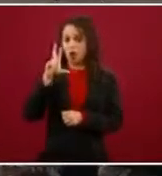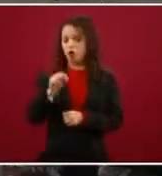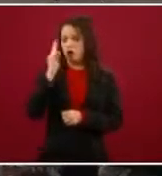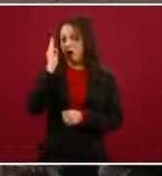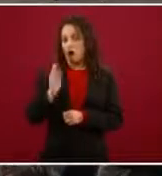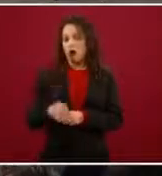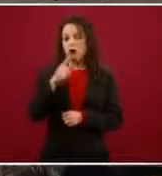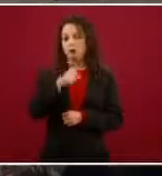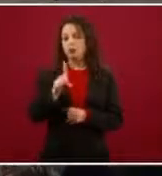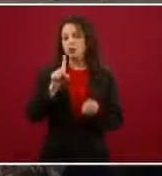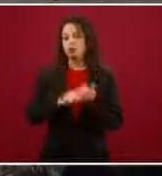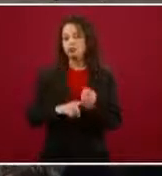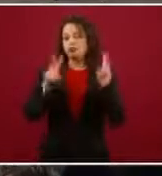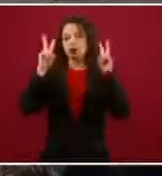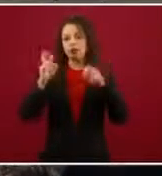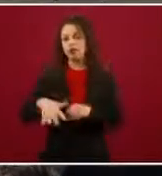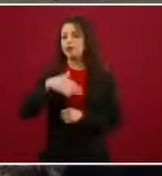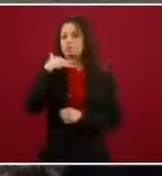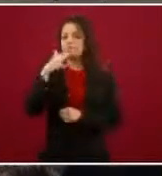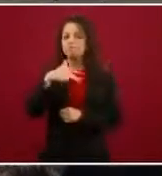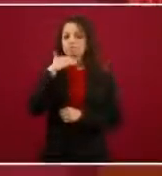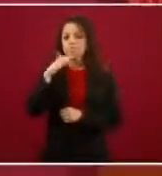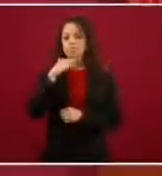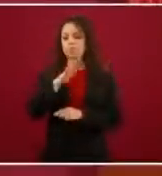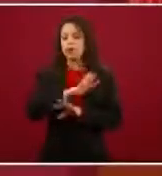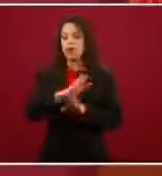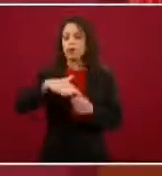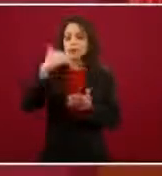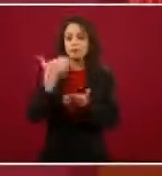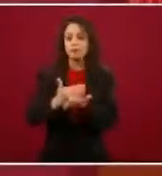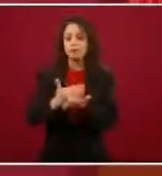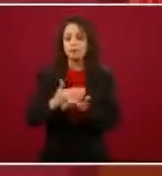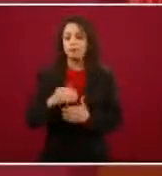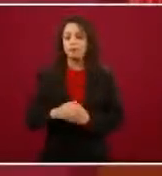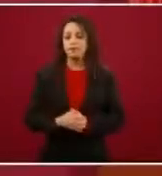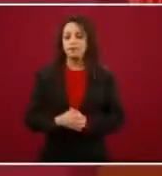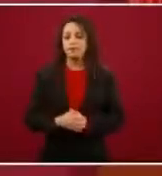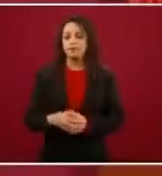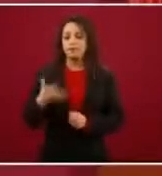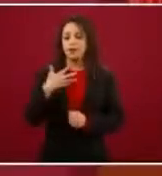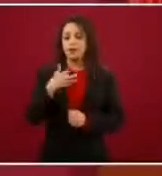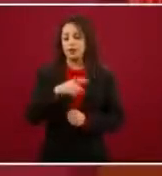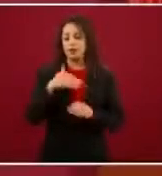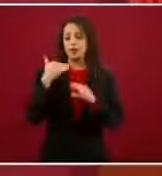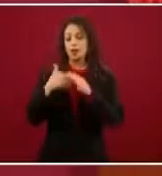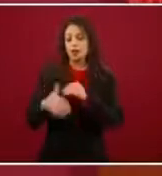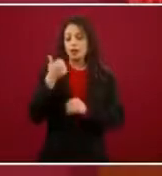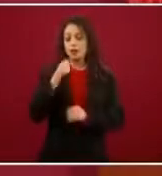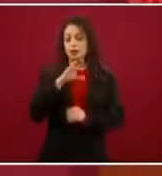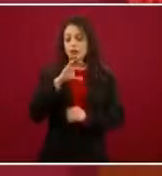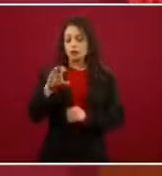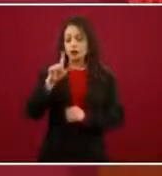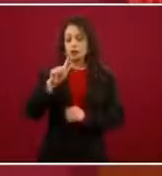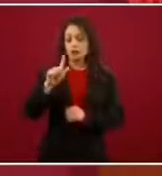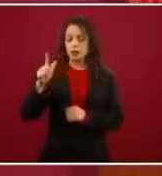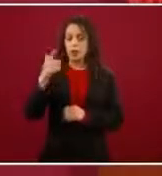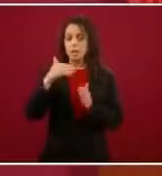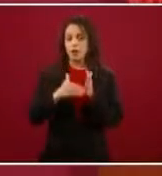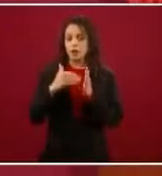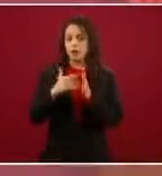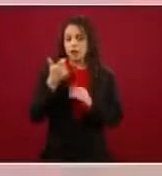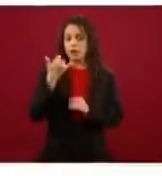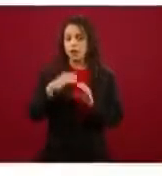con corrupción. En este caso, en particular, hay registros de depósitos por 667 millones de pesos y retiros